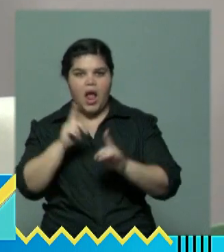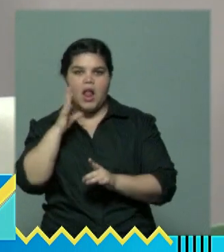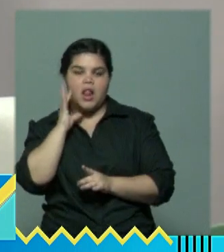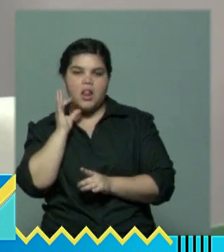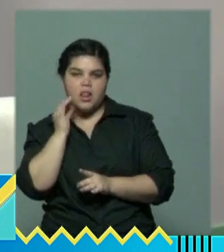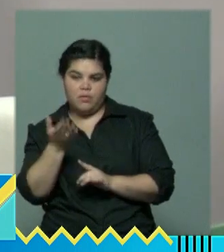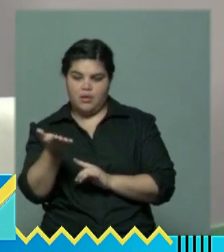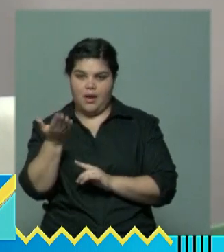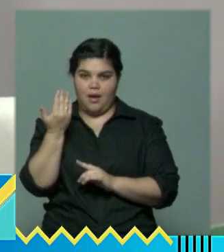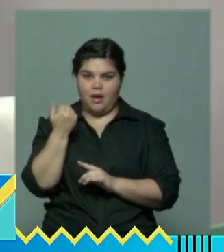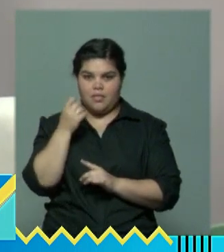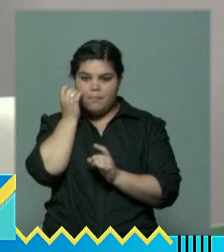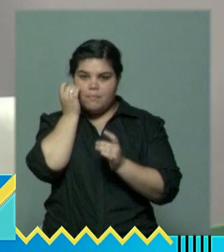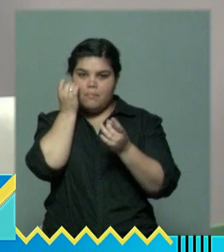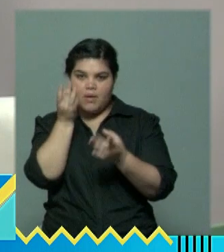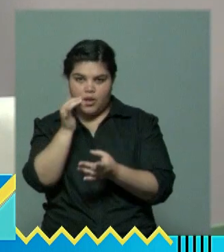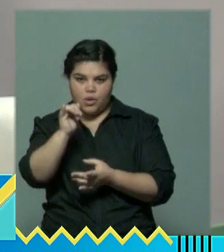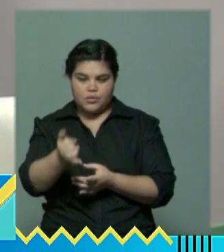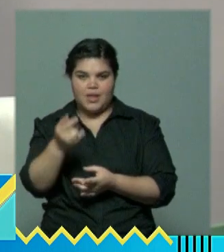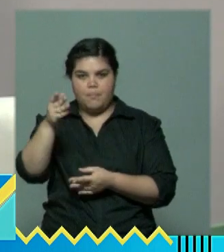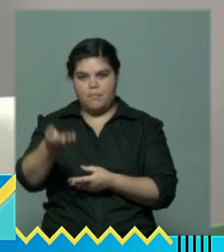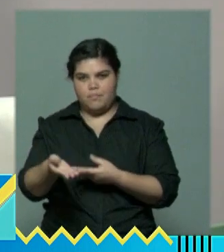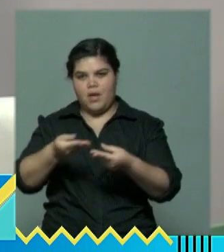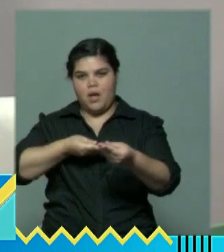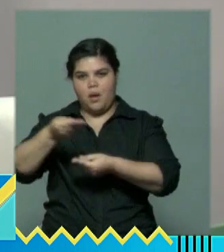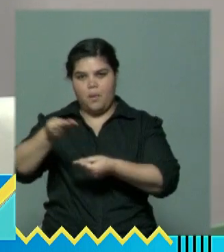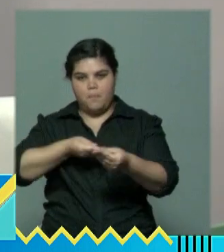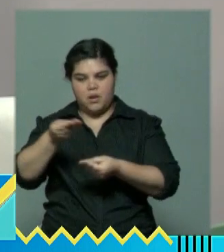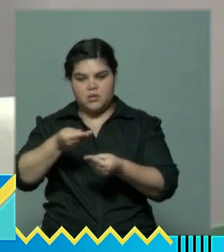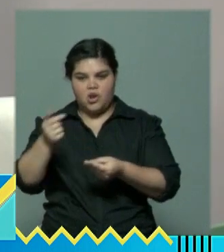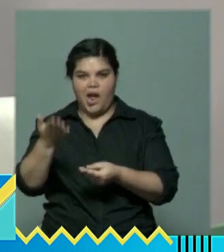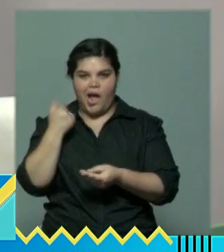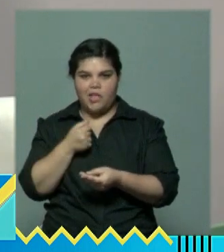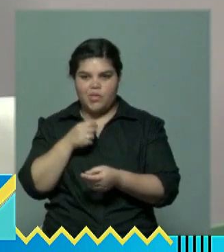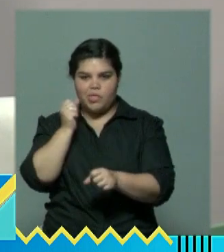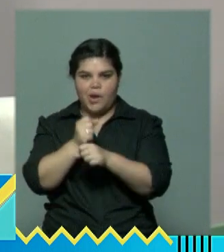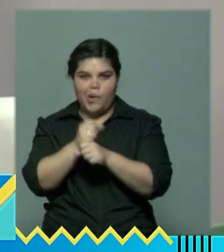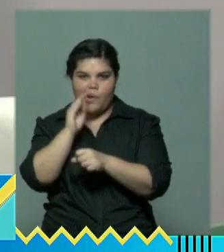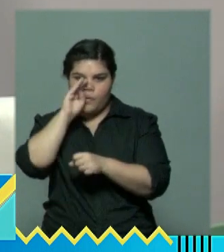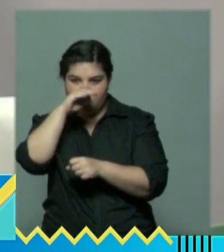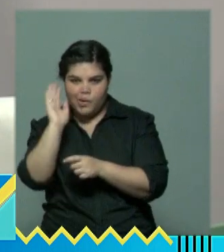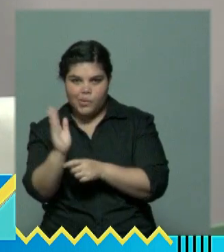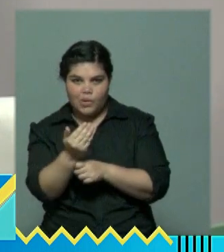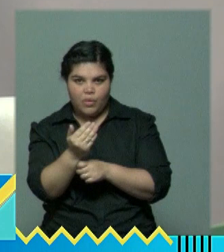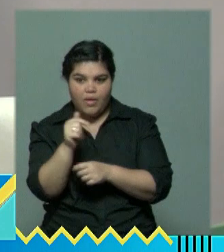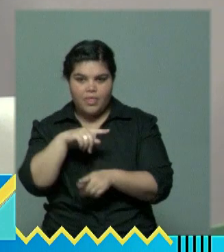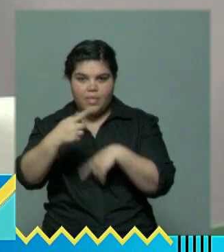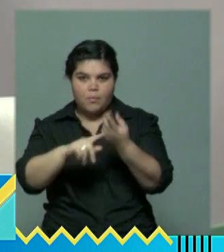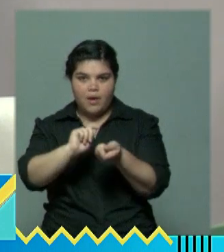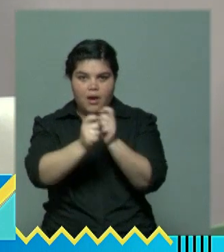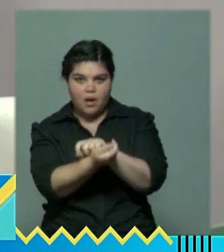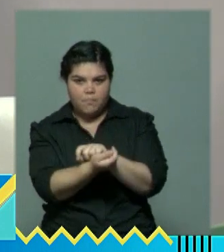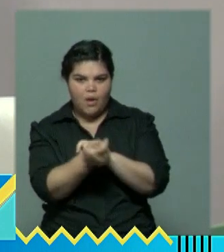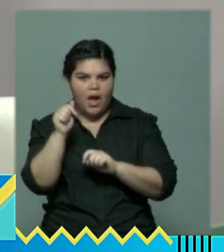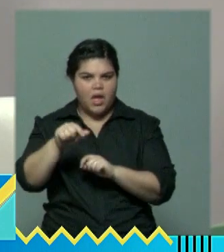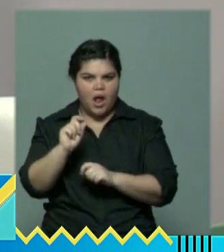principio se les va a perdonar, digamos, al empresario que no tenía blanqueado a sus trabajadores, quería saber si podía llegar a haber